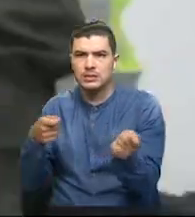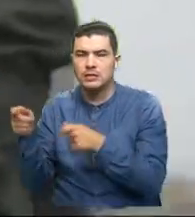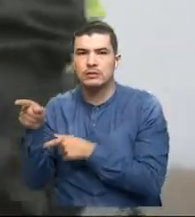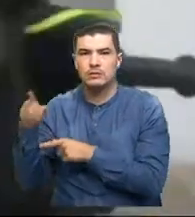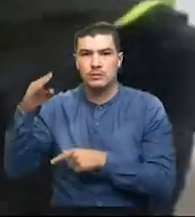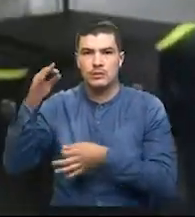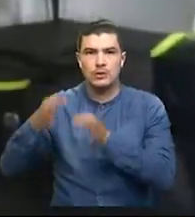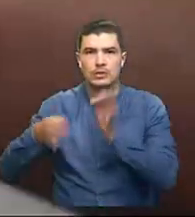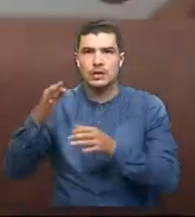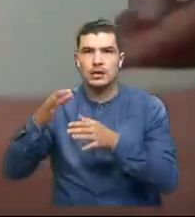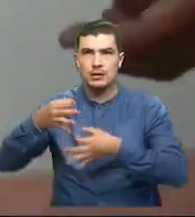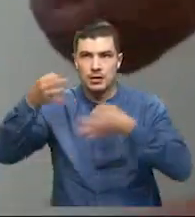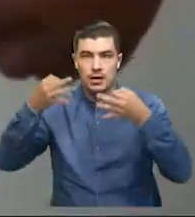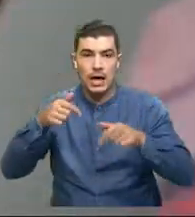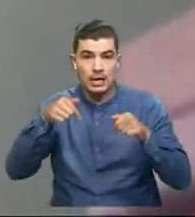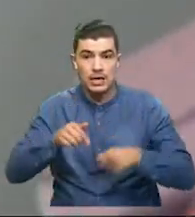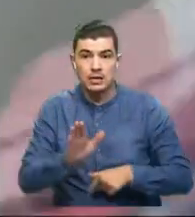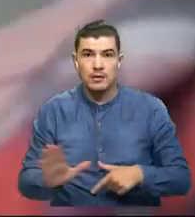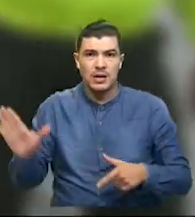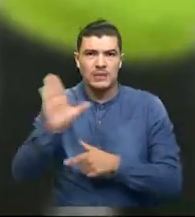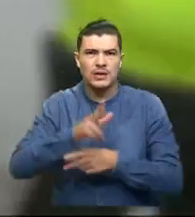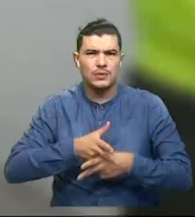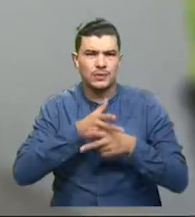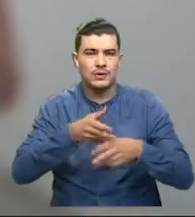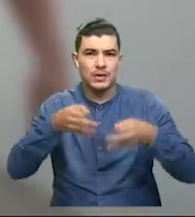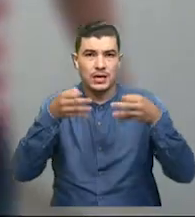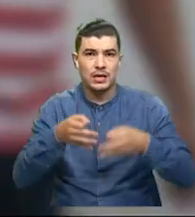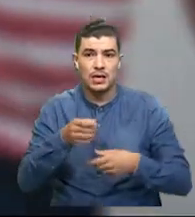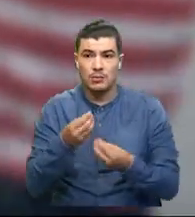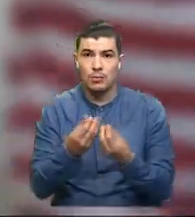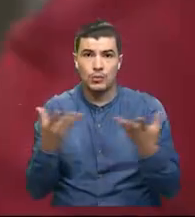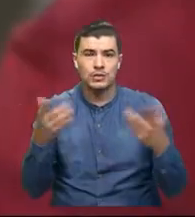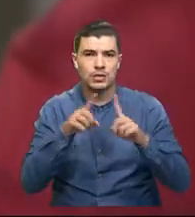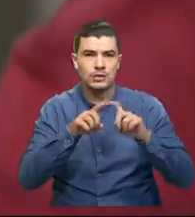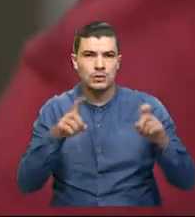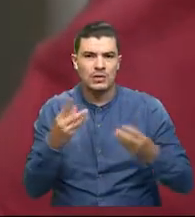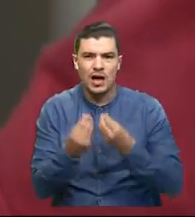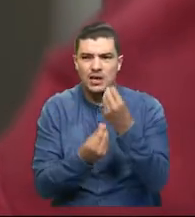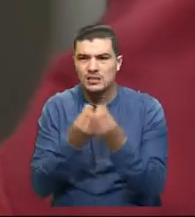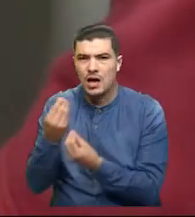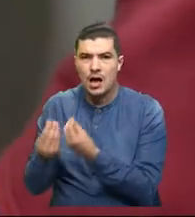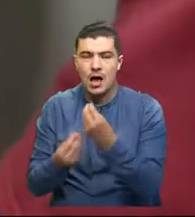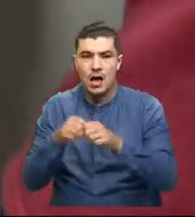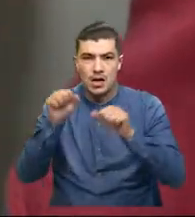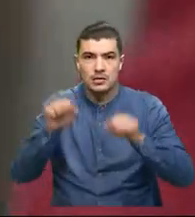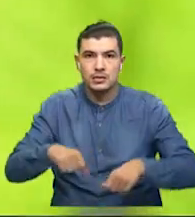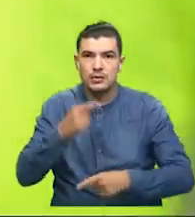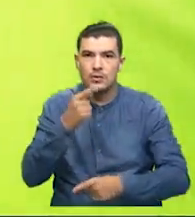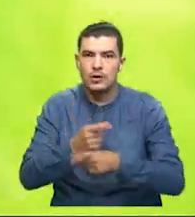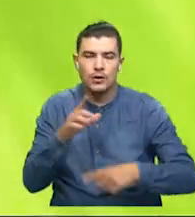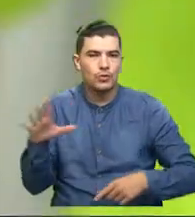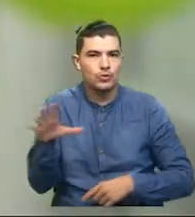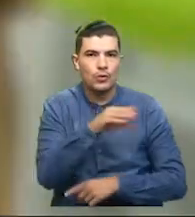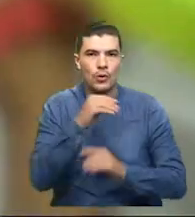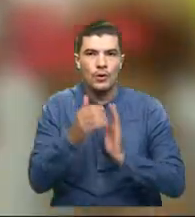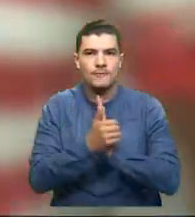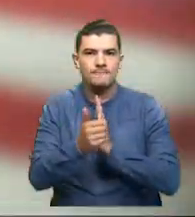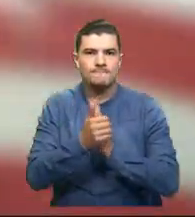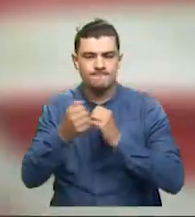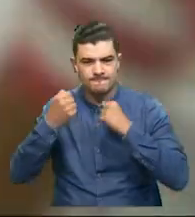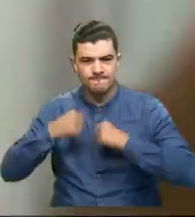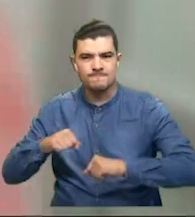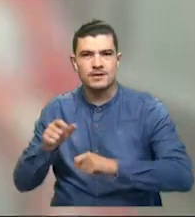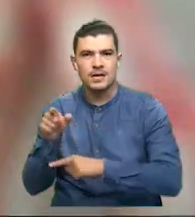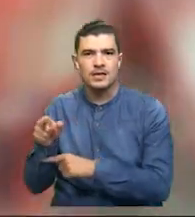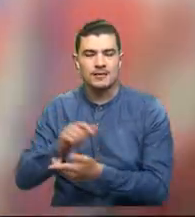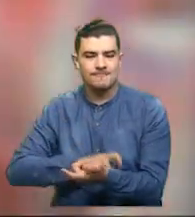autoridad judicial competente. En un departamento seguro, señor gobernador, hay muchas cosas por hacer. Y con todo el talento y la pujanza que tiene